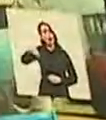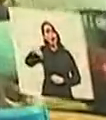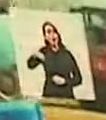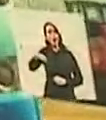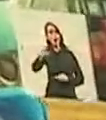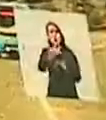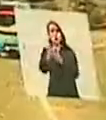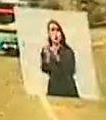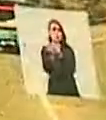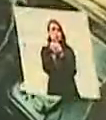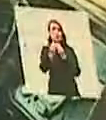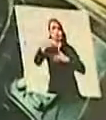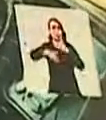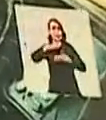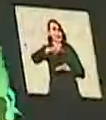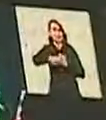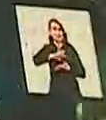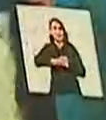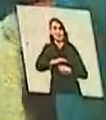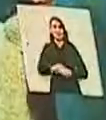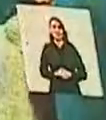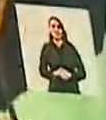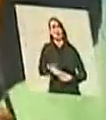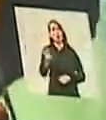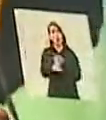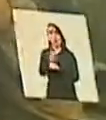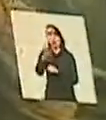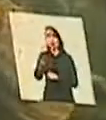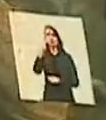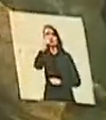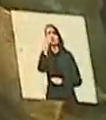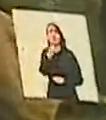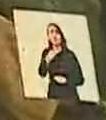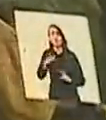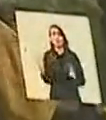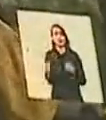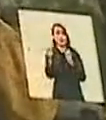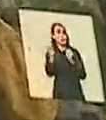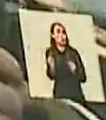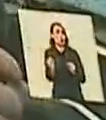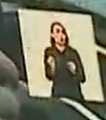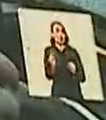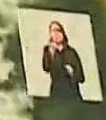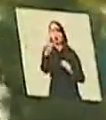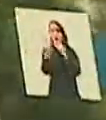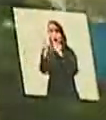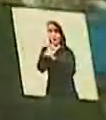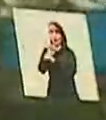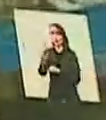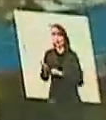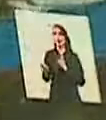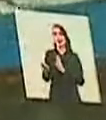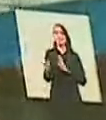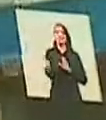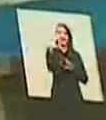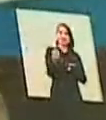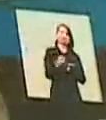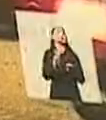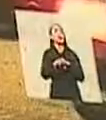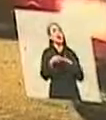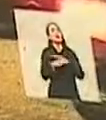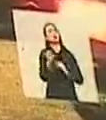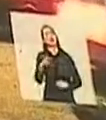taxi, las micro, en fin, la idea es poder trasladarse en transporte público, ¿no? Exacto, eso es lo prioritario y va a haber recorridos